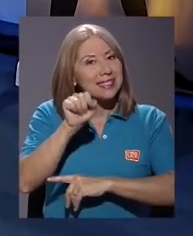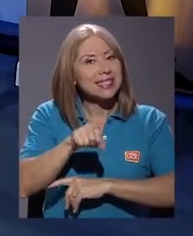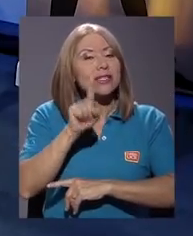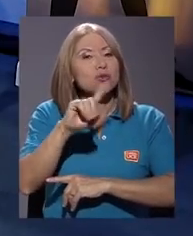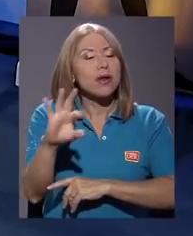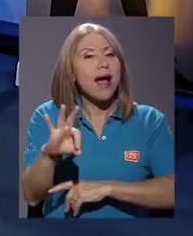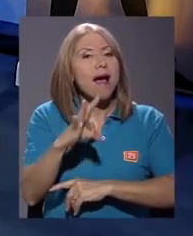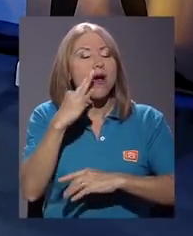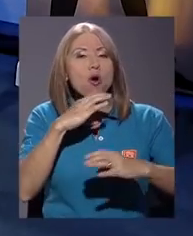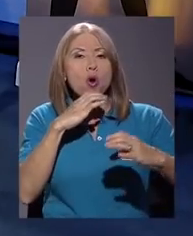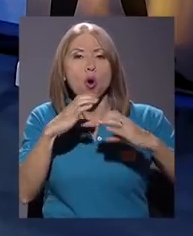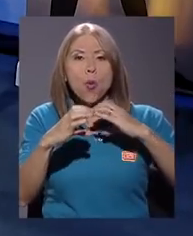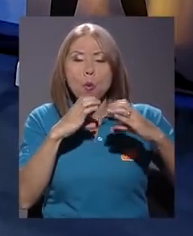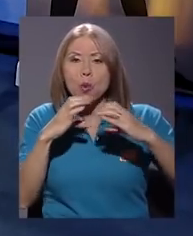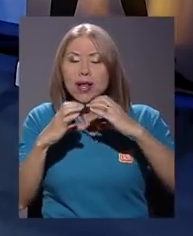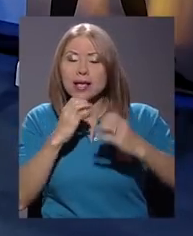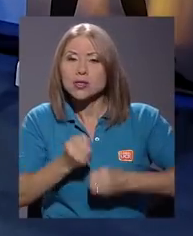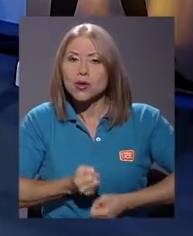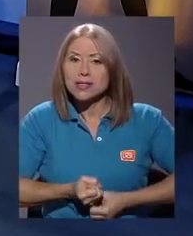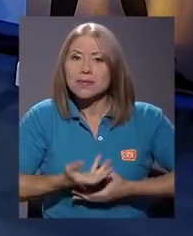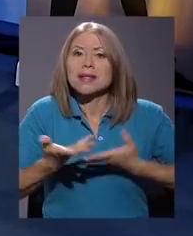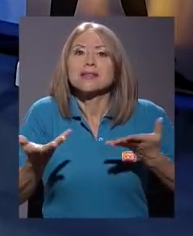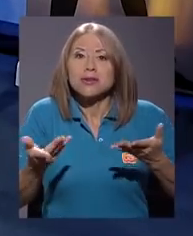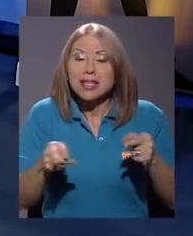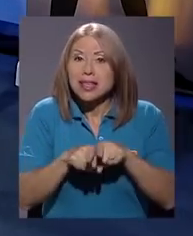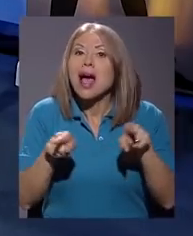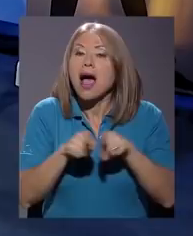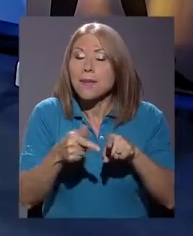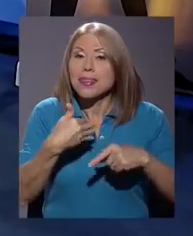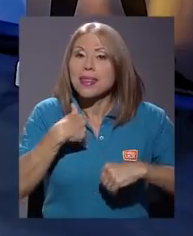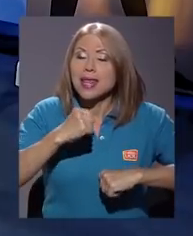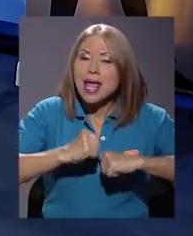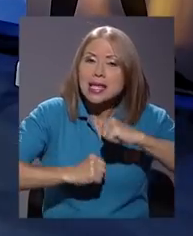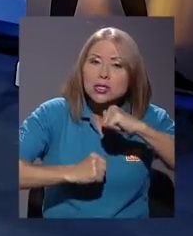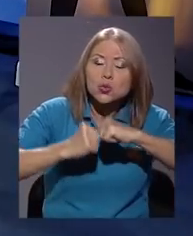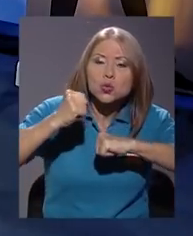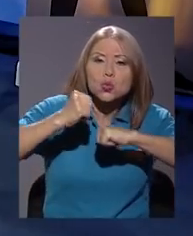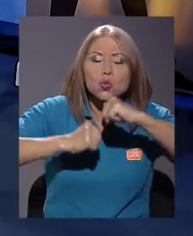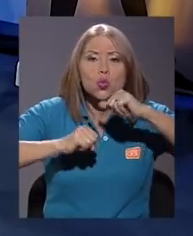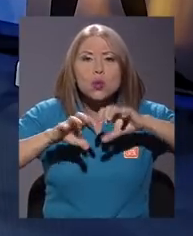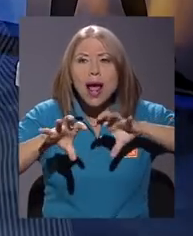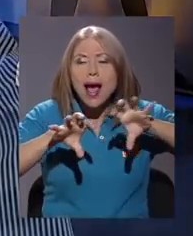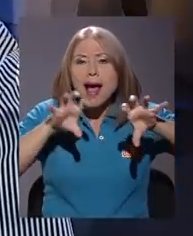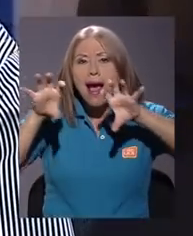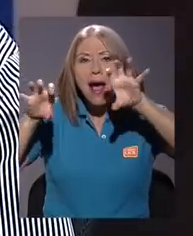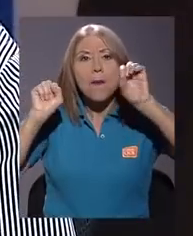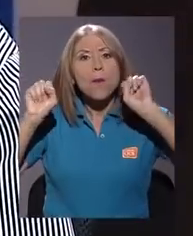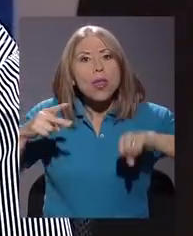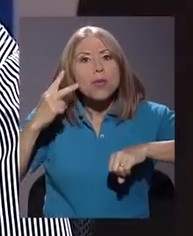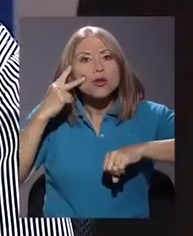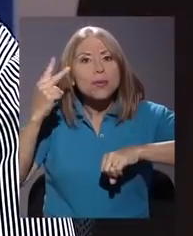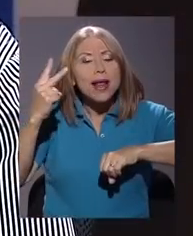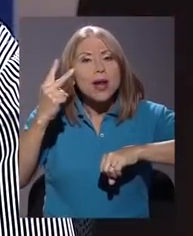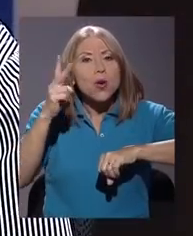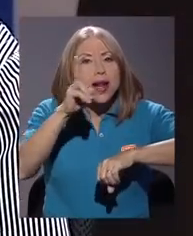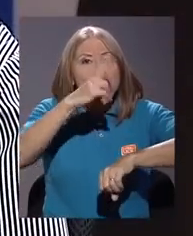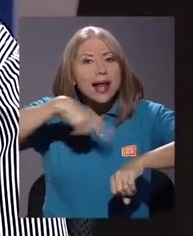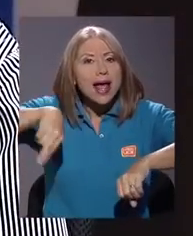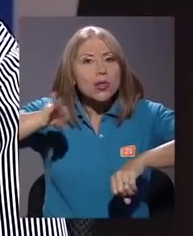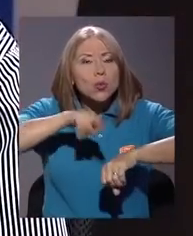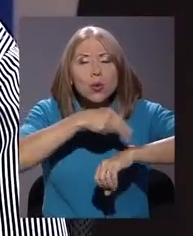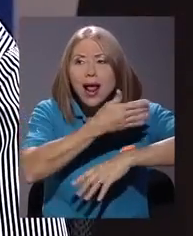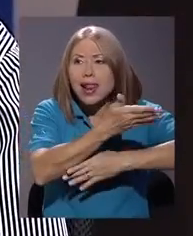expresión Y sí tiene estructura verdad y lo podemos ver Incluso en la en la naturaleza que siempre hay algunas